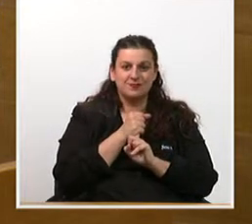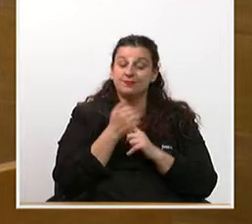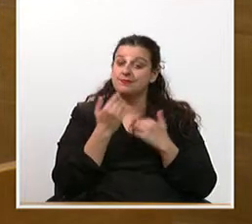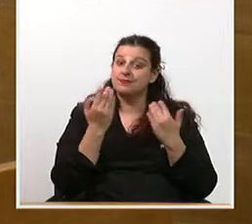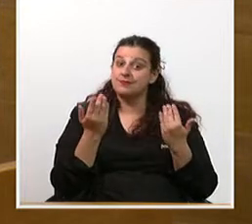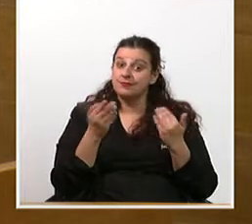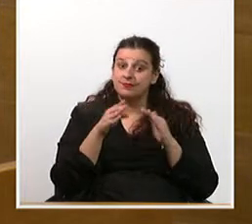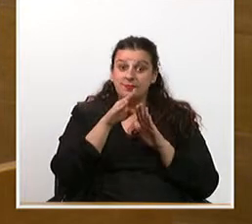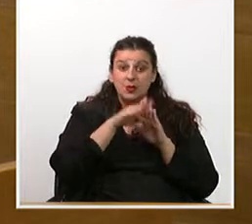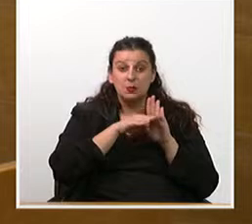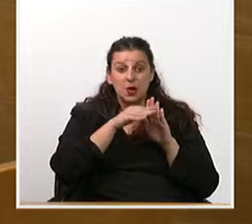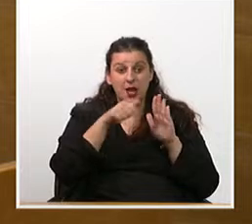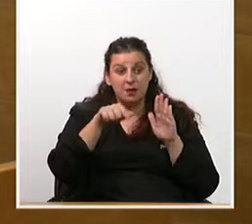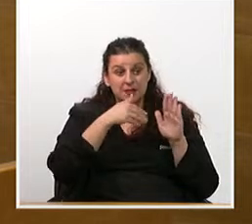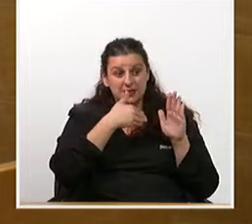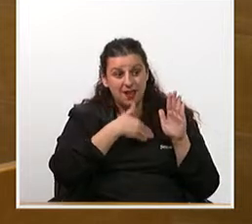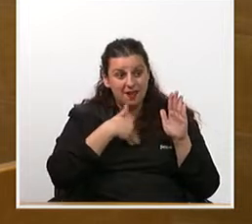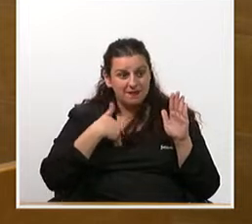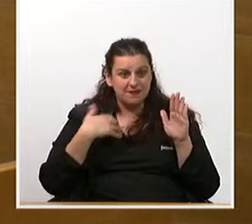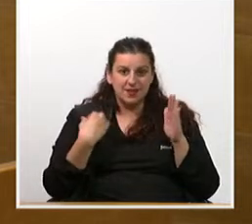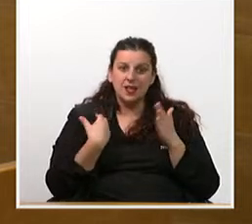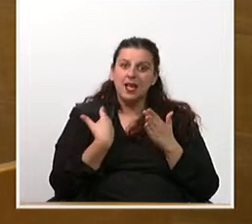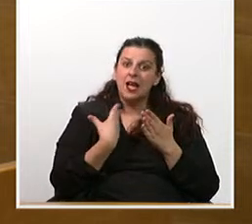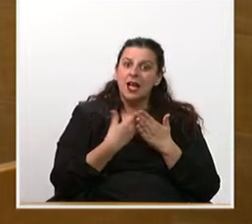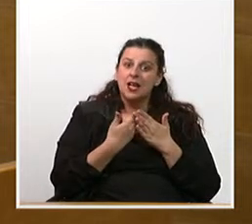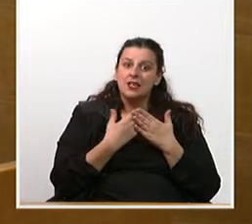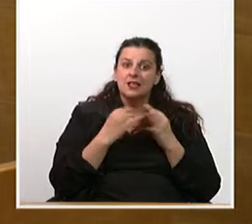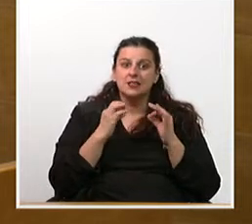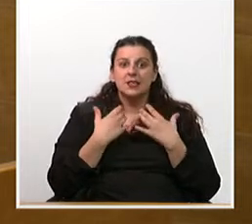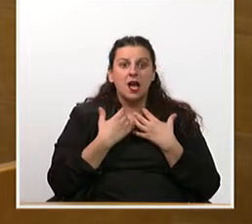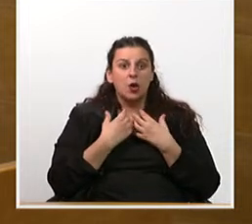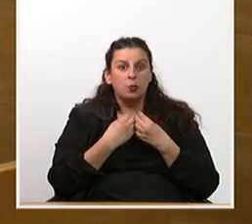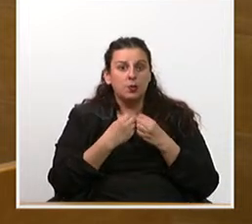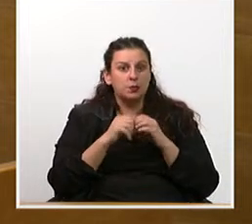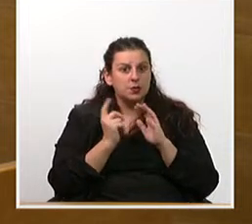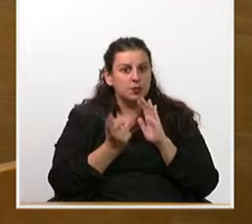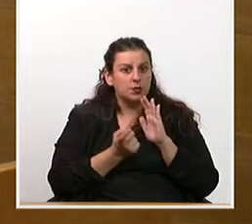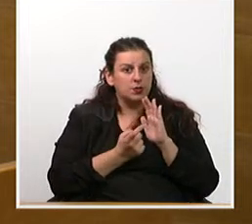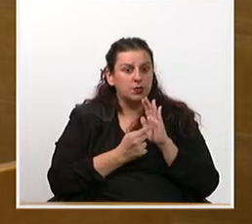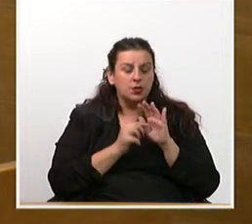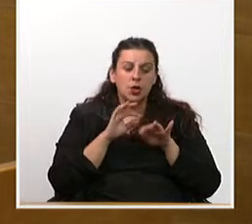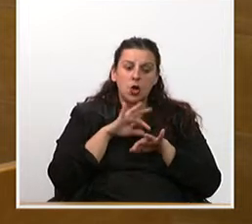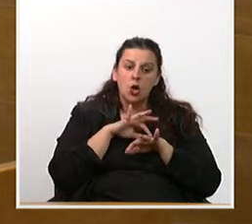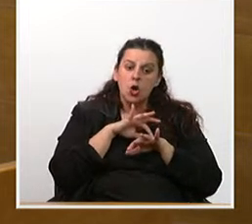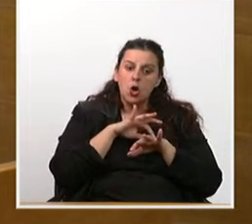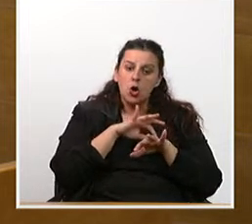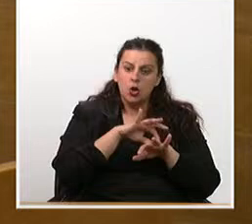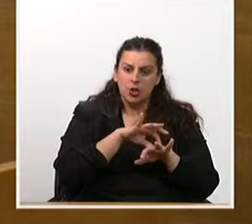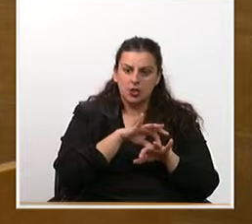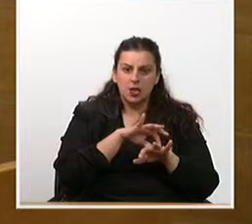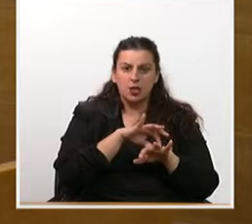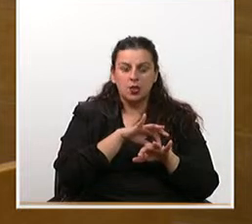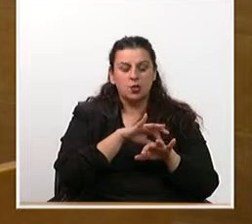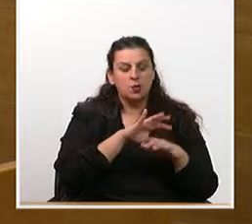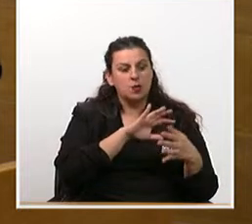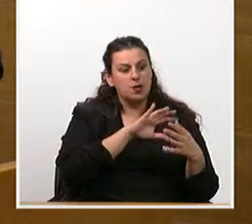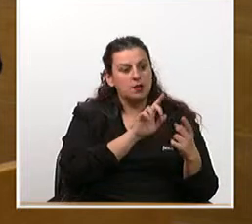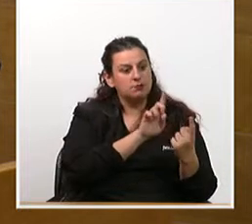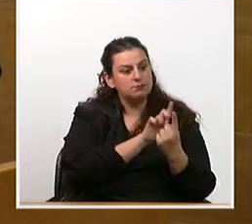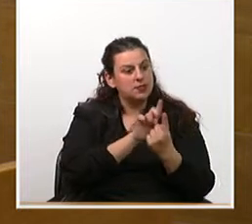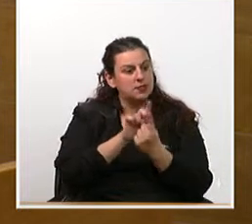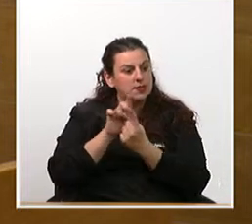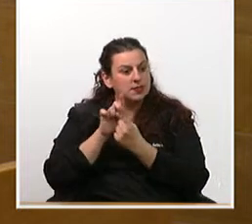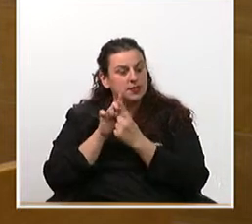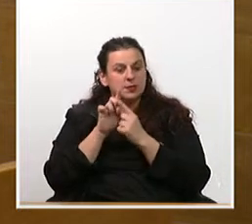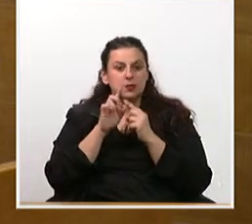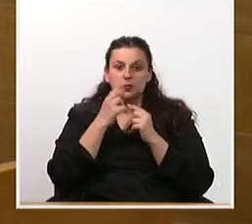programas pretendemos garantizar un acompañamiento integral a la en la orientación individualizada que tenga en cuenta las